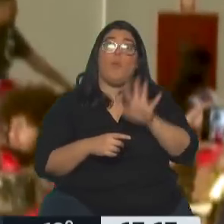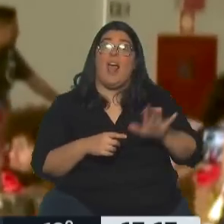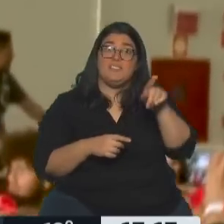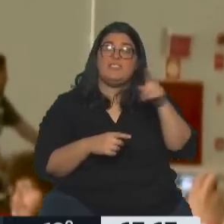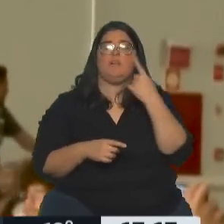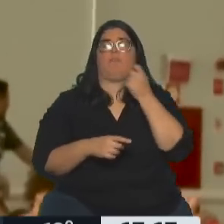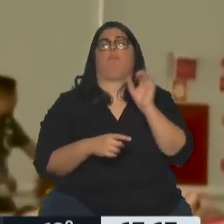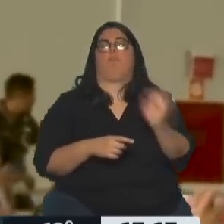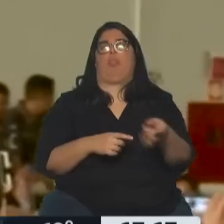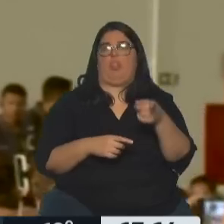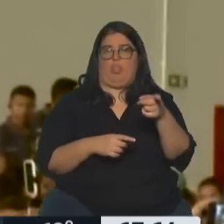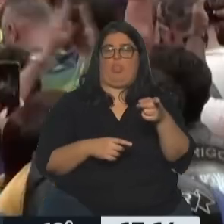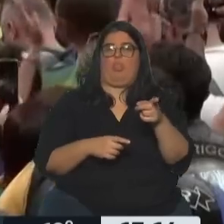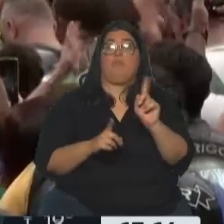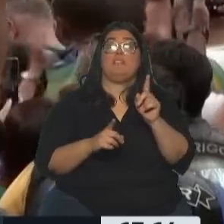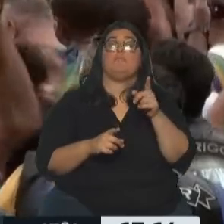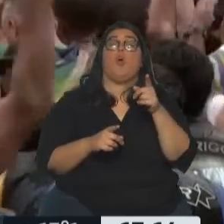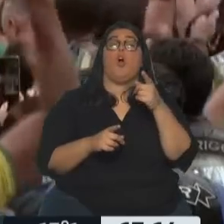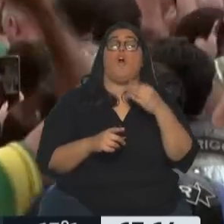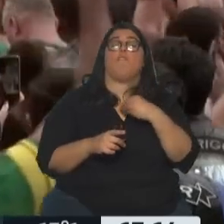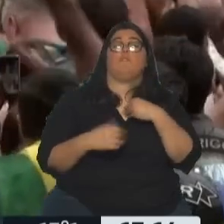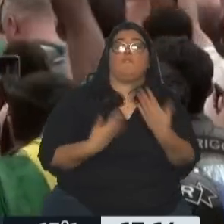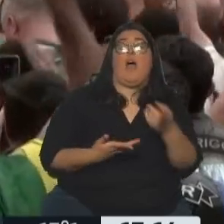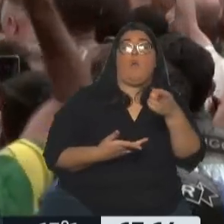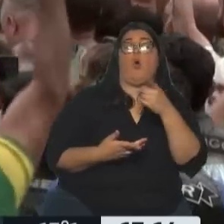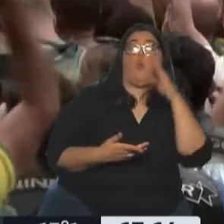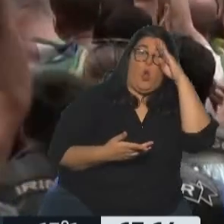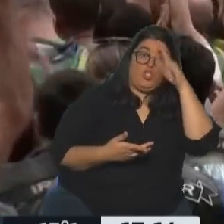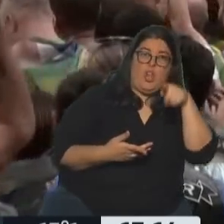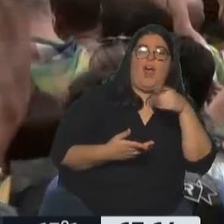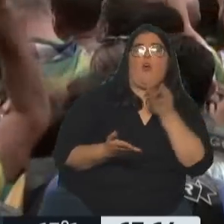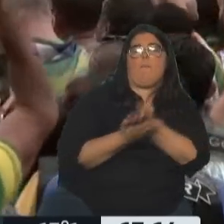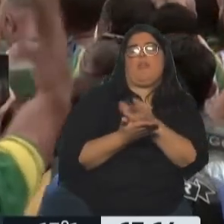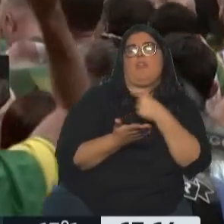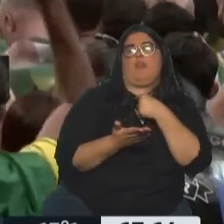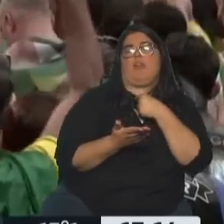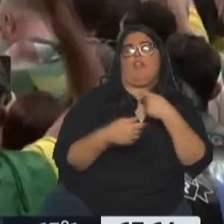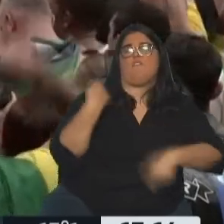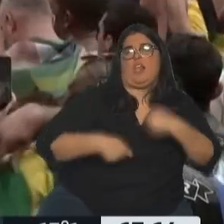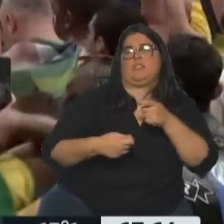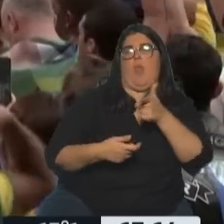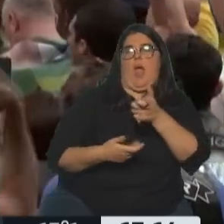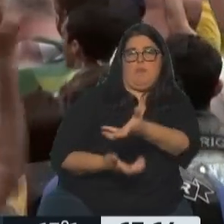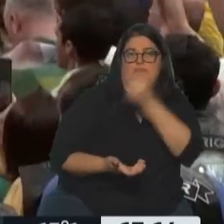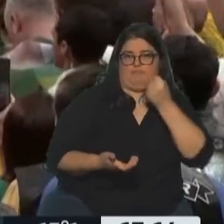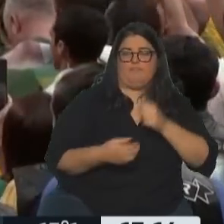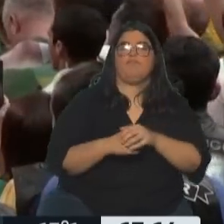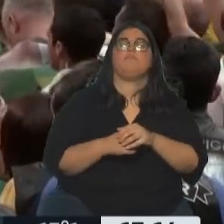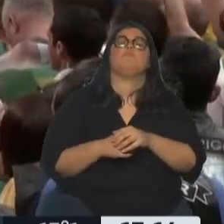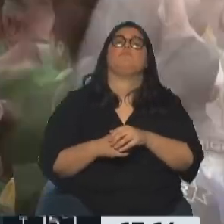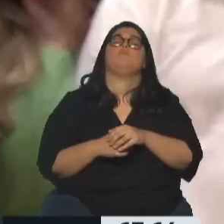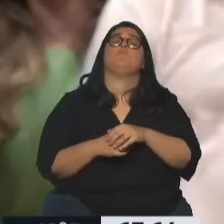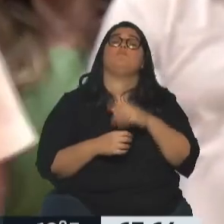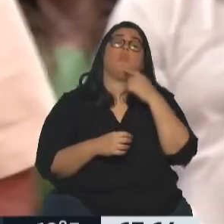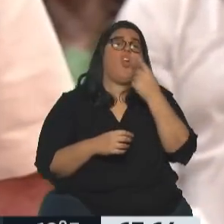clara también en los seguidores de Bolsonaro. Y por otro lado, si bien es interesante el dato porque dice que los asesinatos